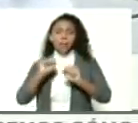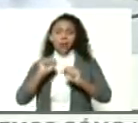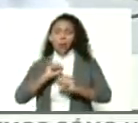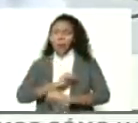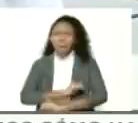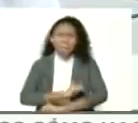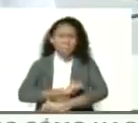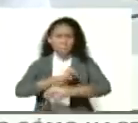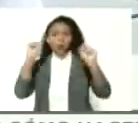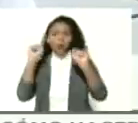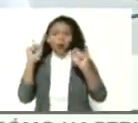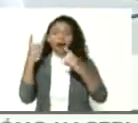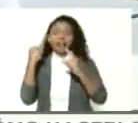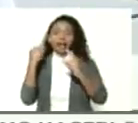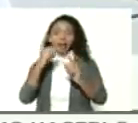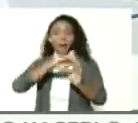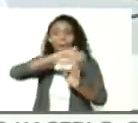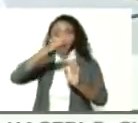erupción.